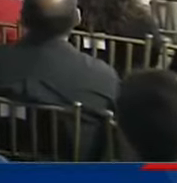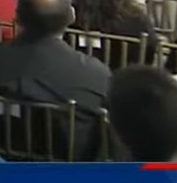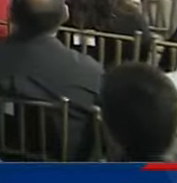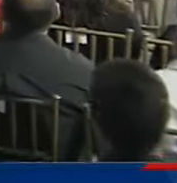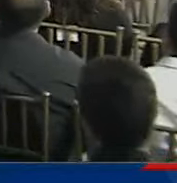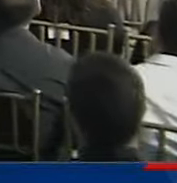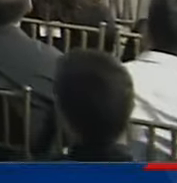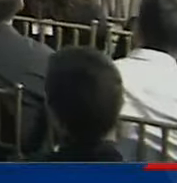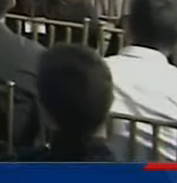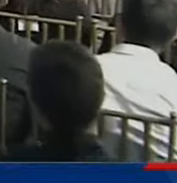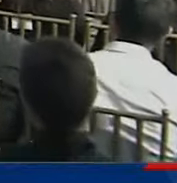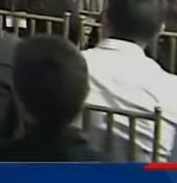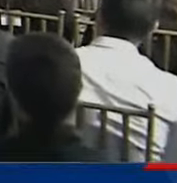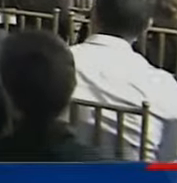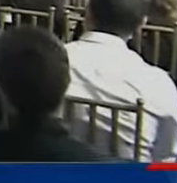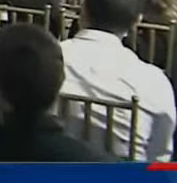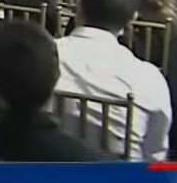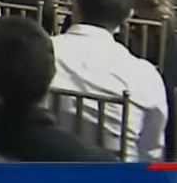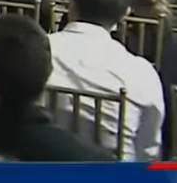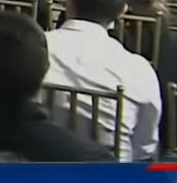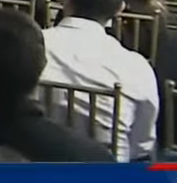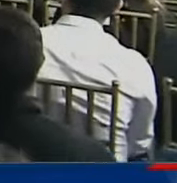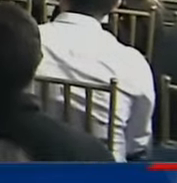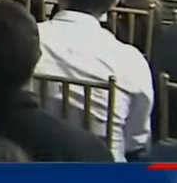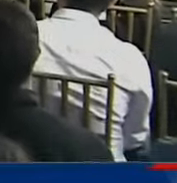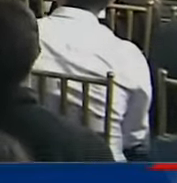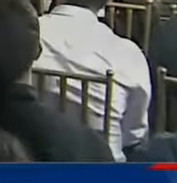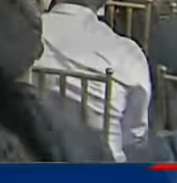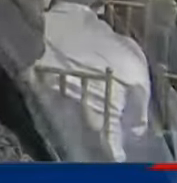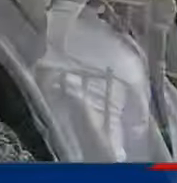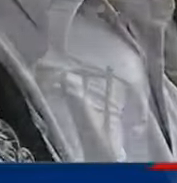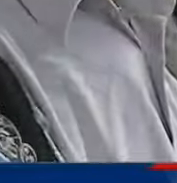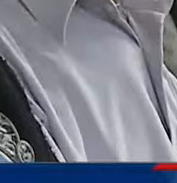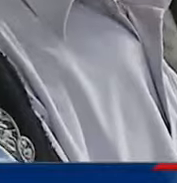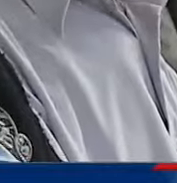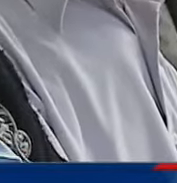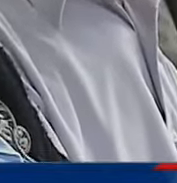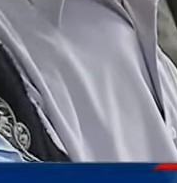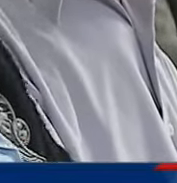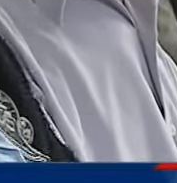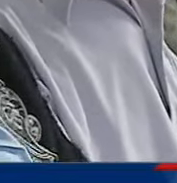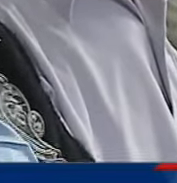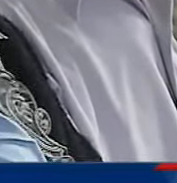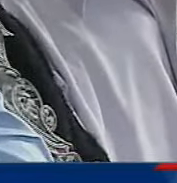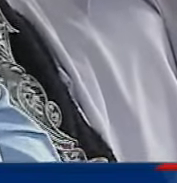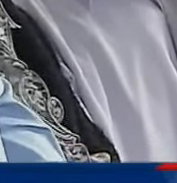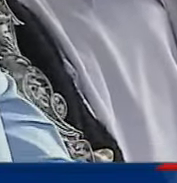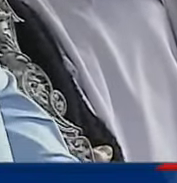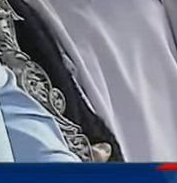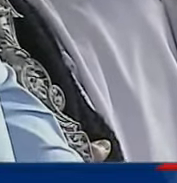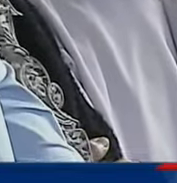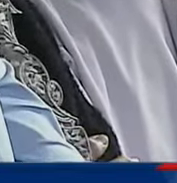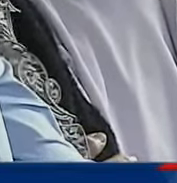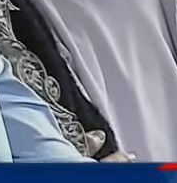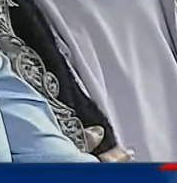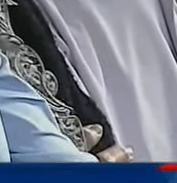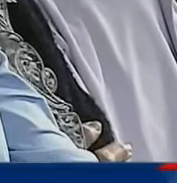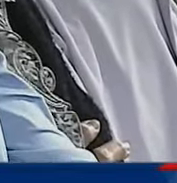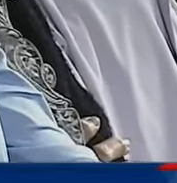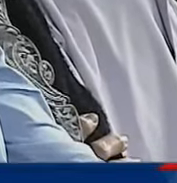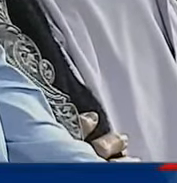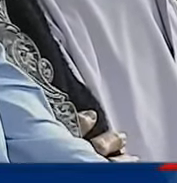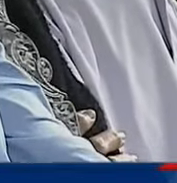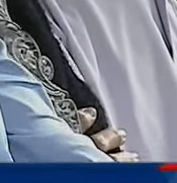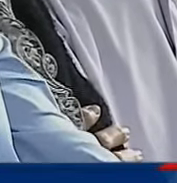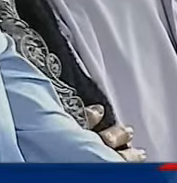no. El derecho a la existencia, a la vida y al futuro de nuestro país se gesta